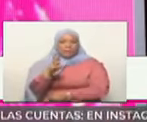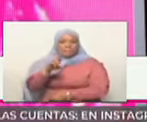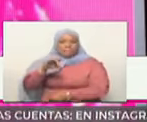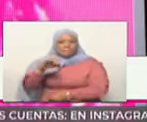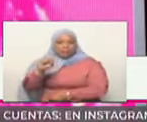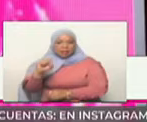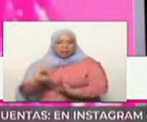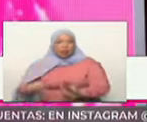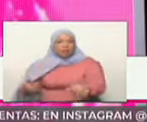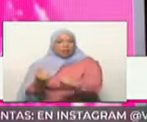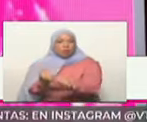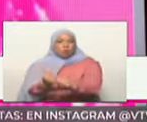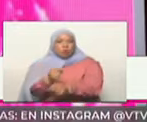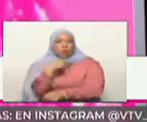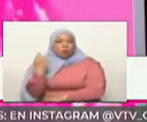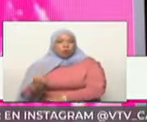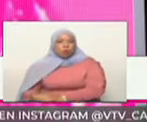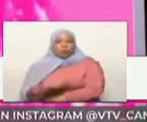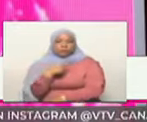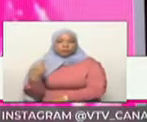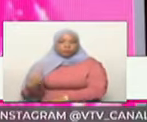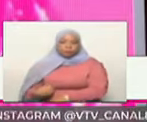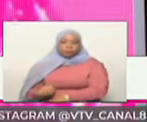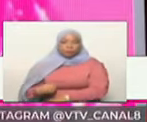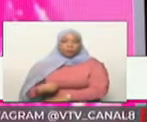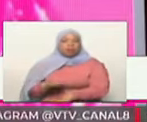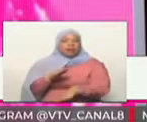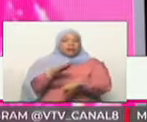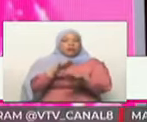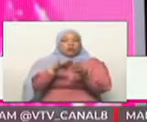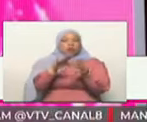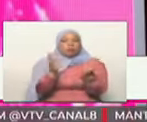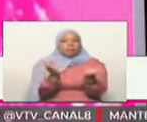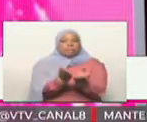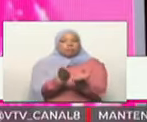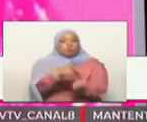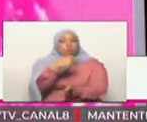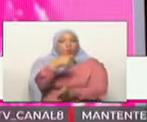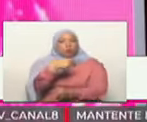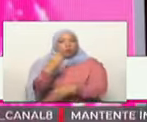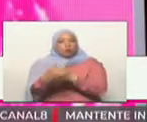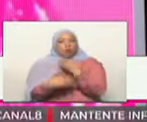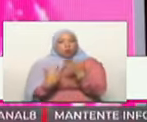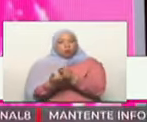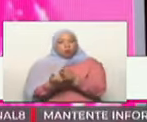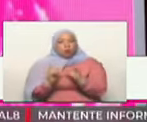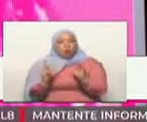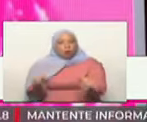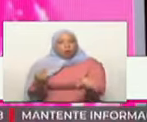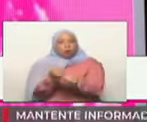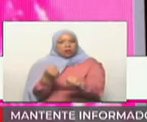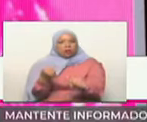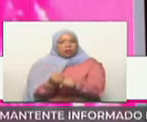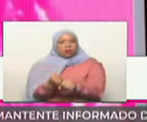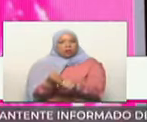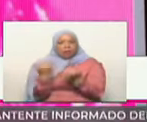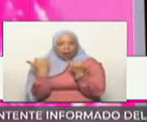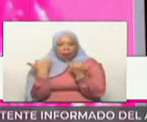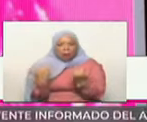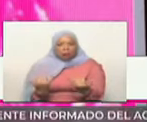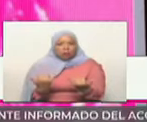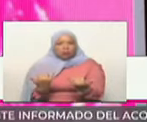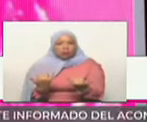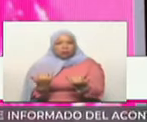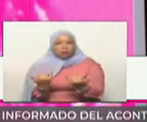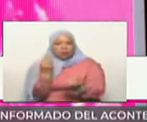Pareciera que estuviera tocando al mundo multipolar. Y quisiera saber, para comenzar, cuál es precisamente